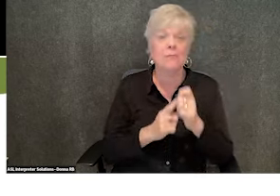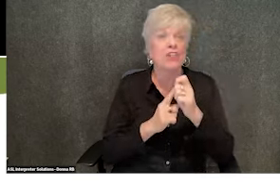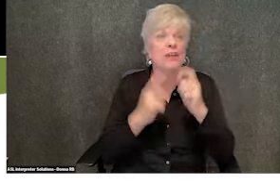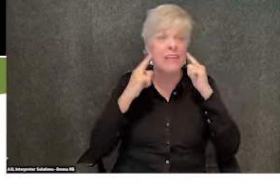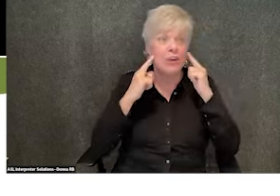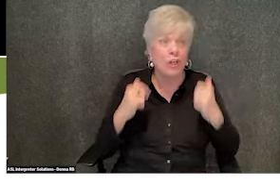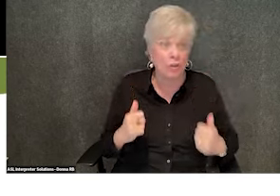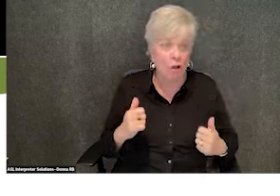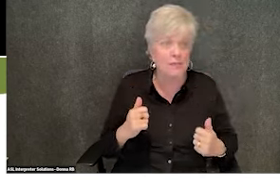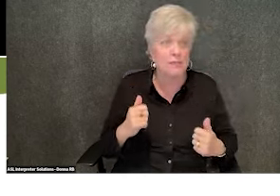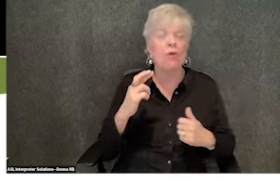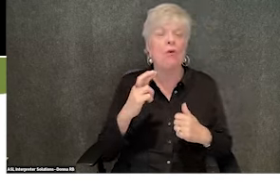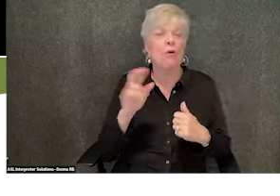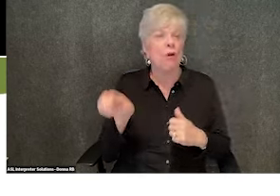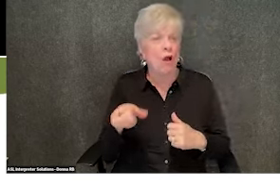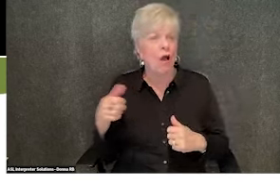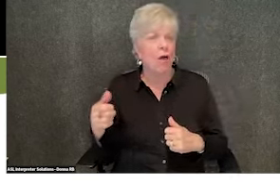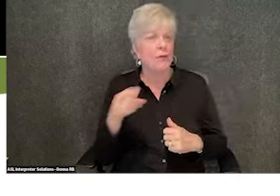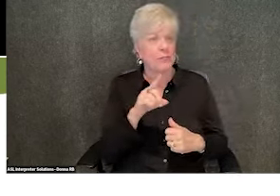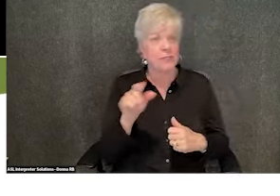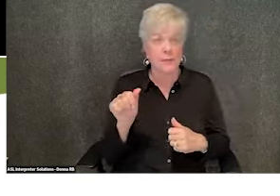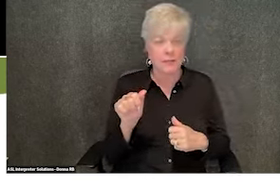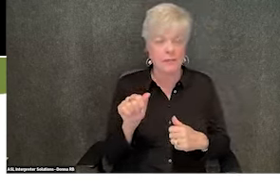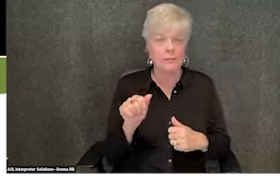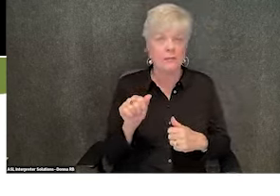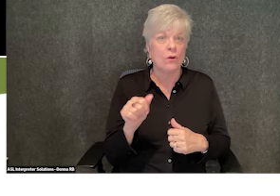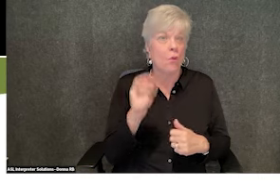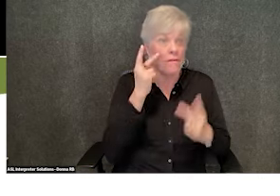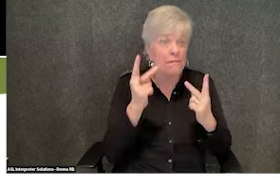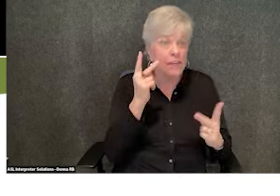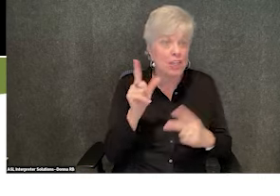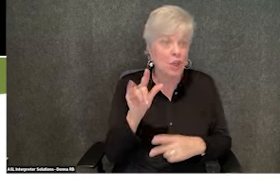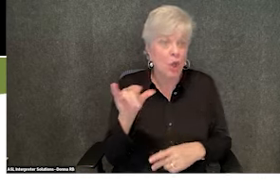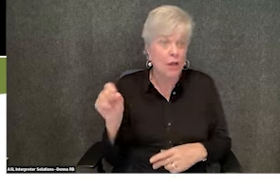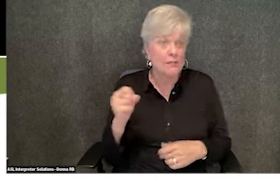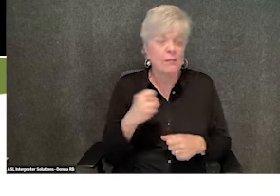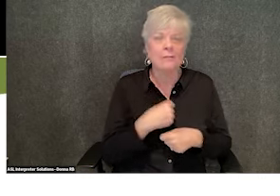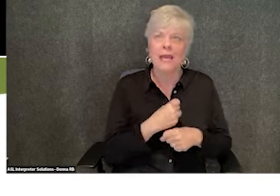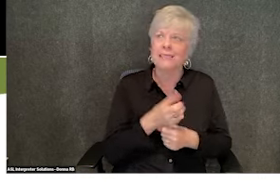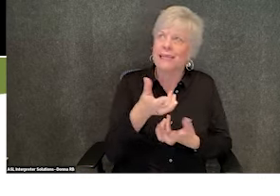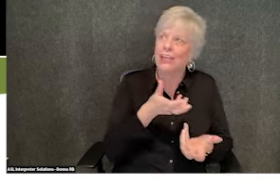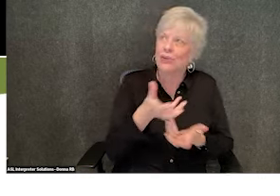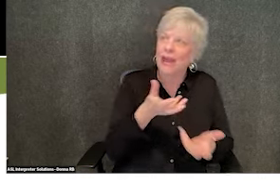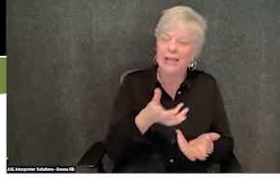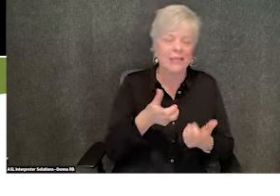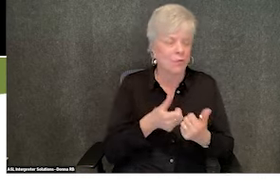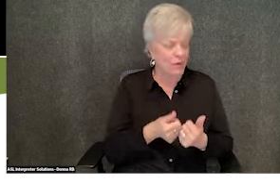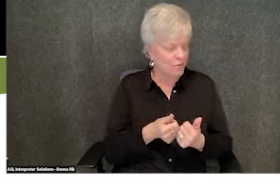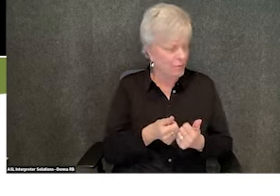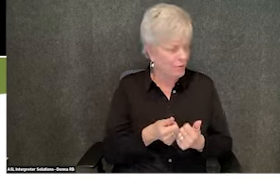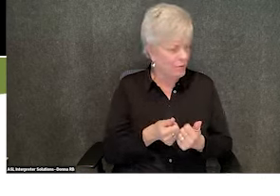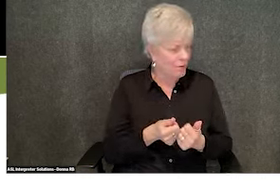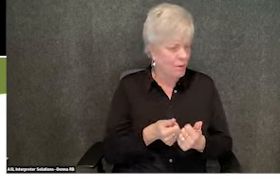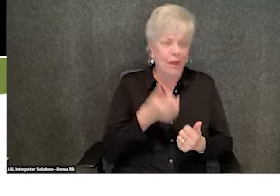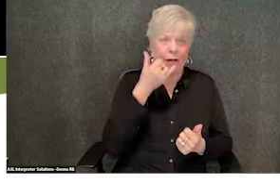sea, obtener información, ayudar a reunir información, obtener información si